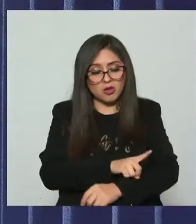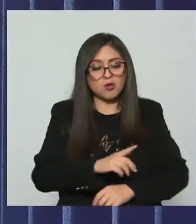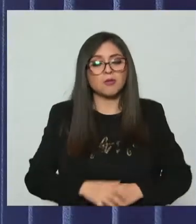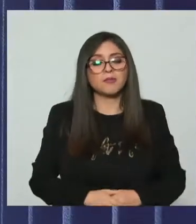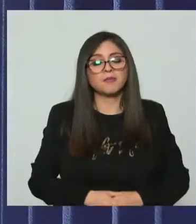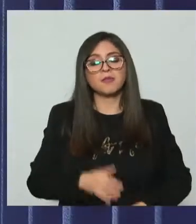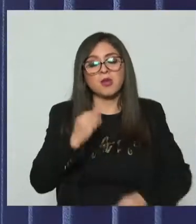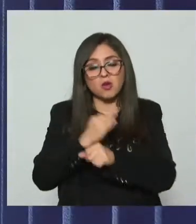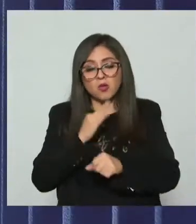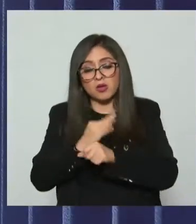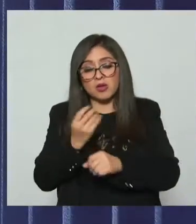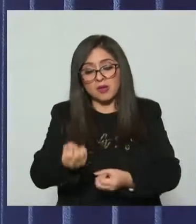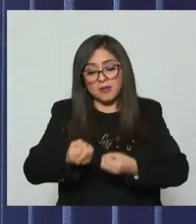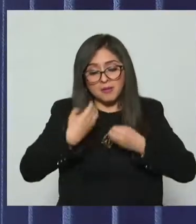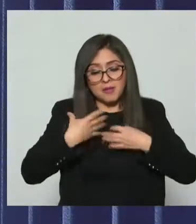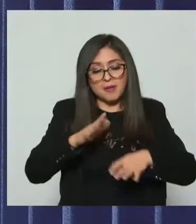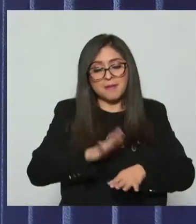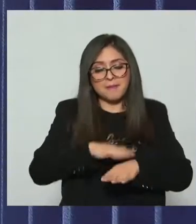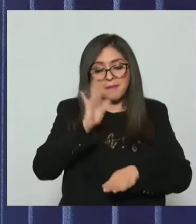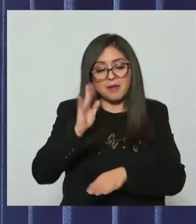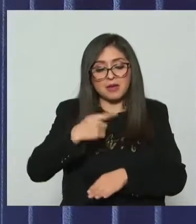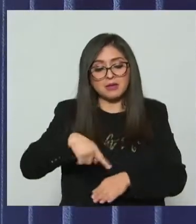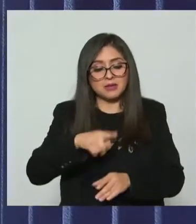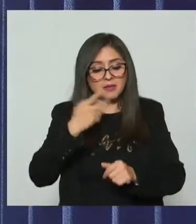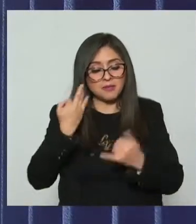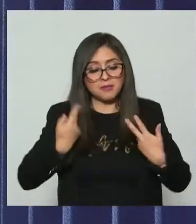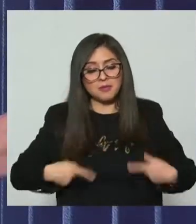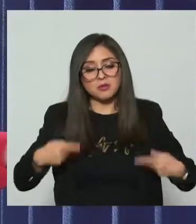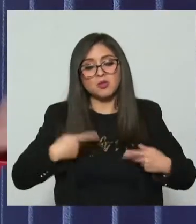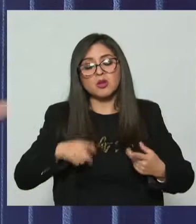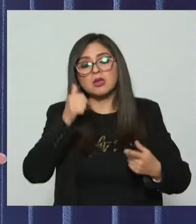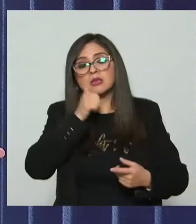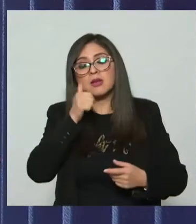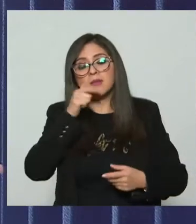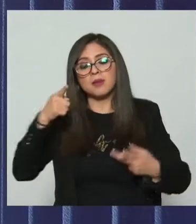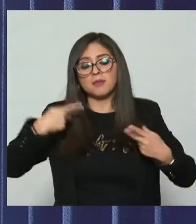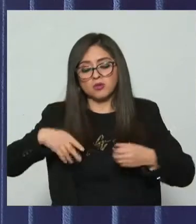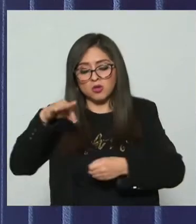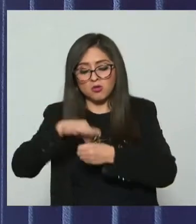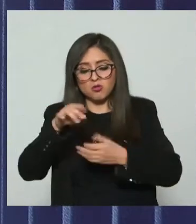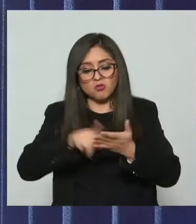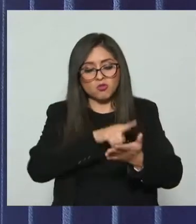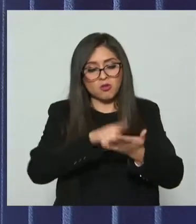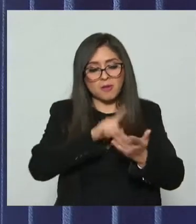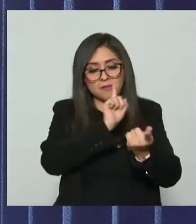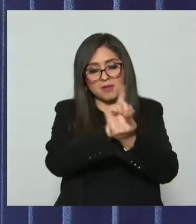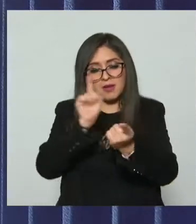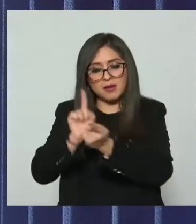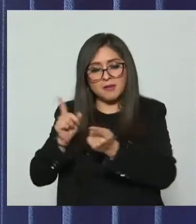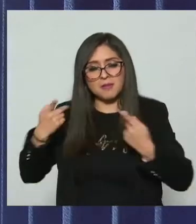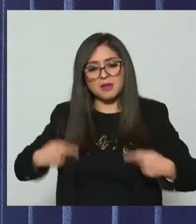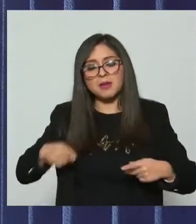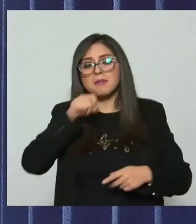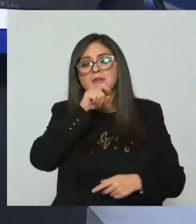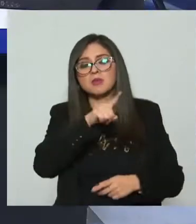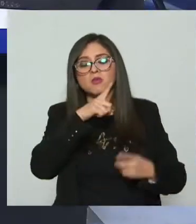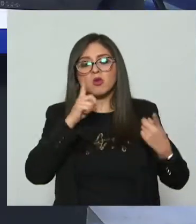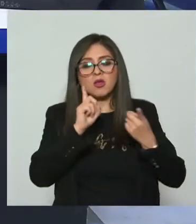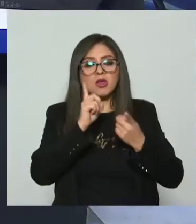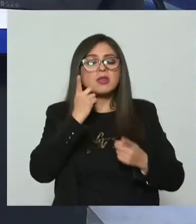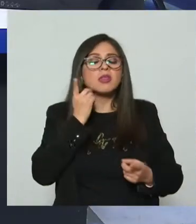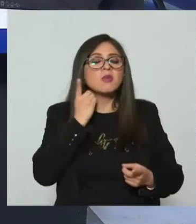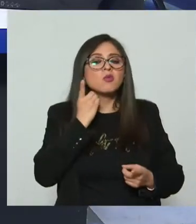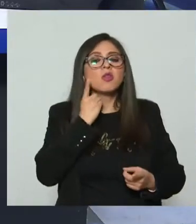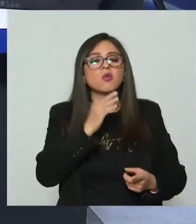mucho más certero, porque la ciudadanía votó por un gobierno cercano a la gente y, por supuesto, con diputados también cercanos a la